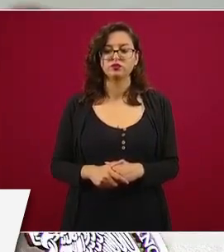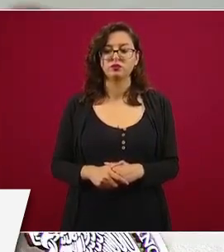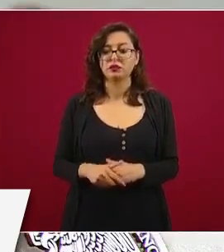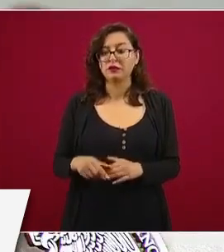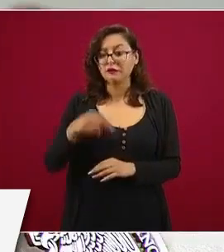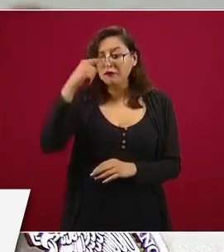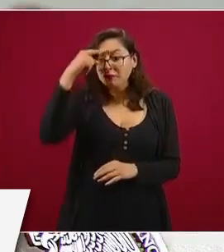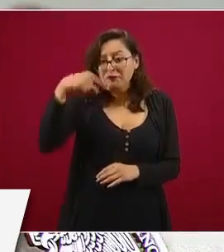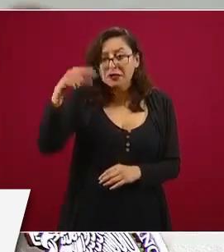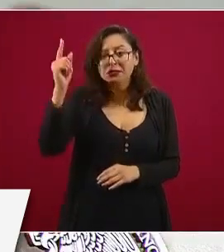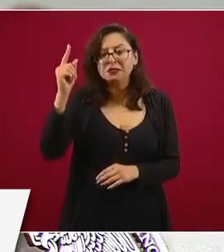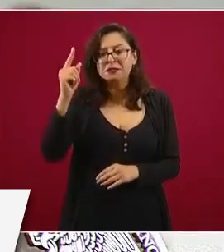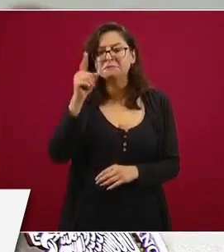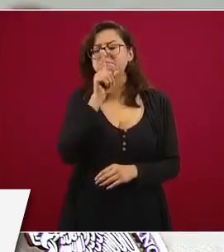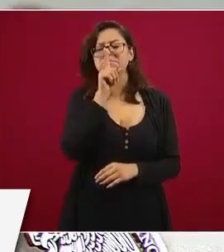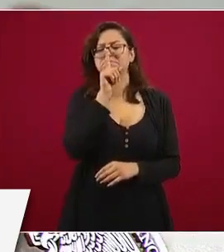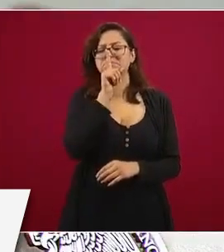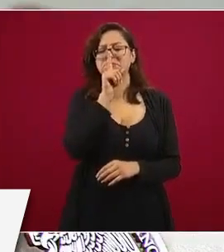pero esa utopía